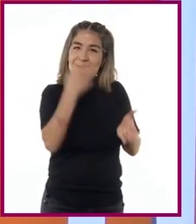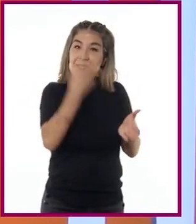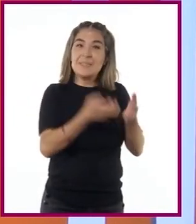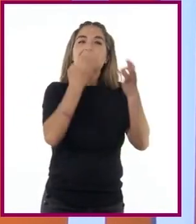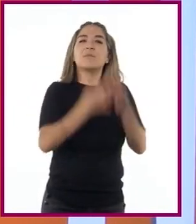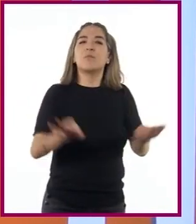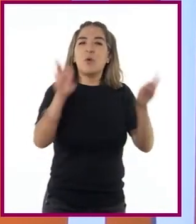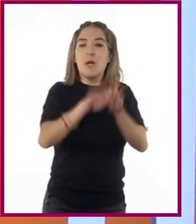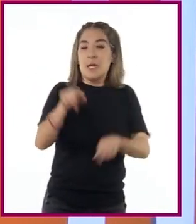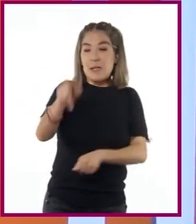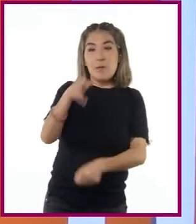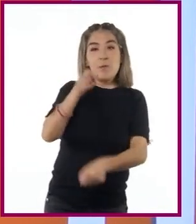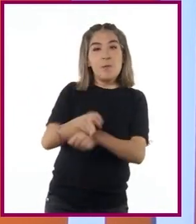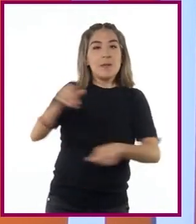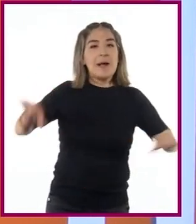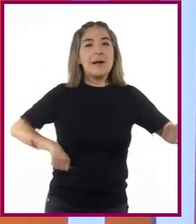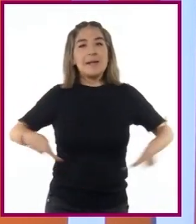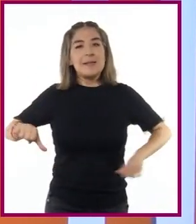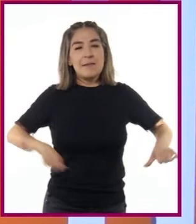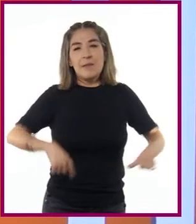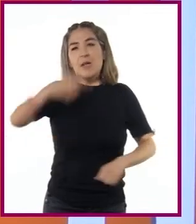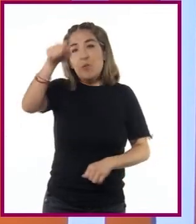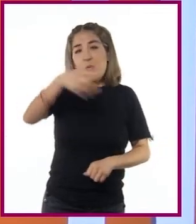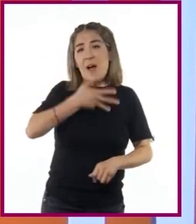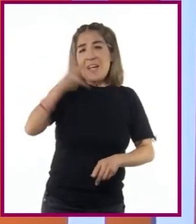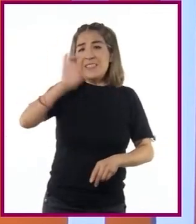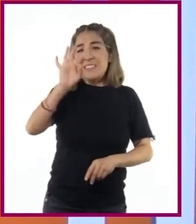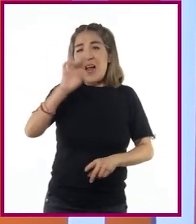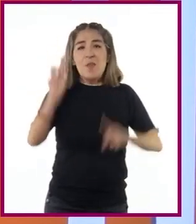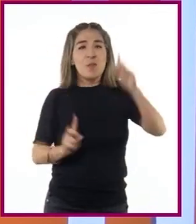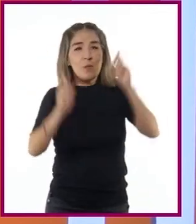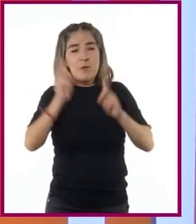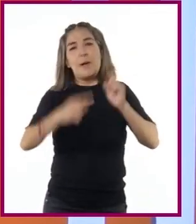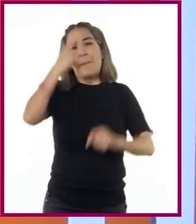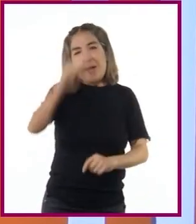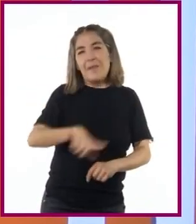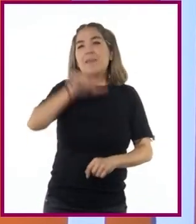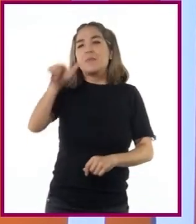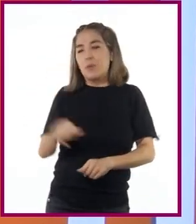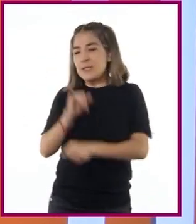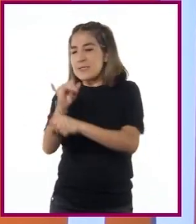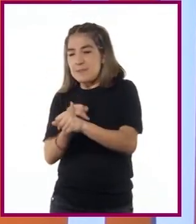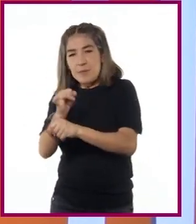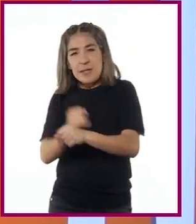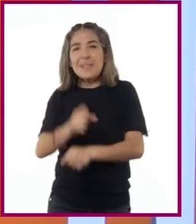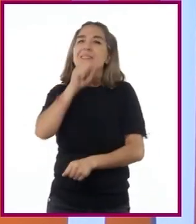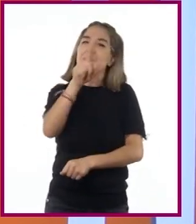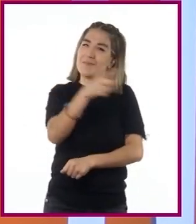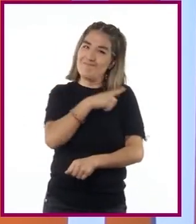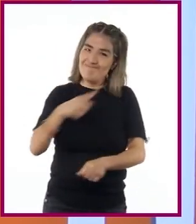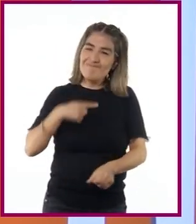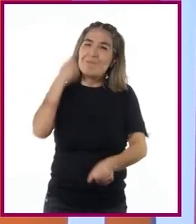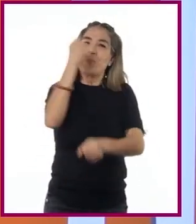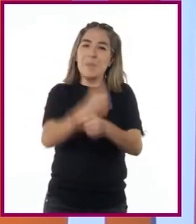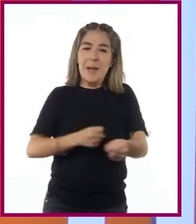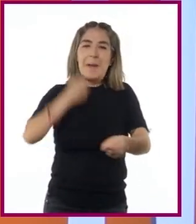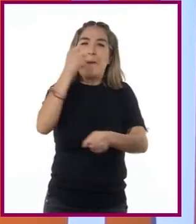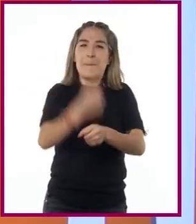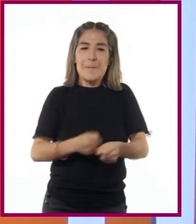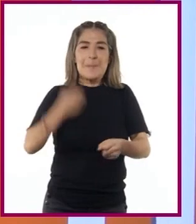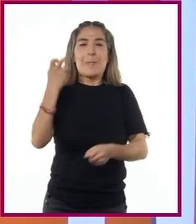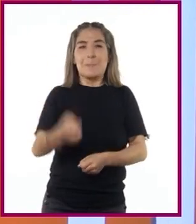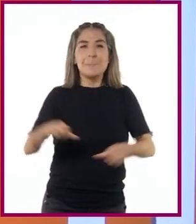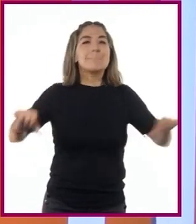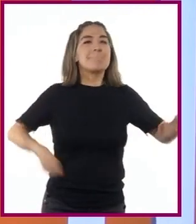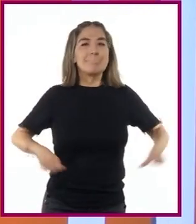retos, de las dudas que se puedan presentar para investigarlas, así como de seguir practicando retos